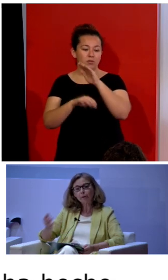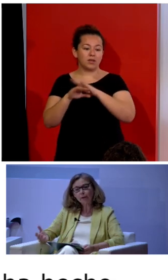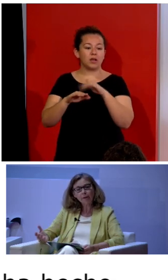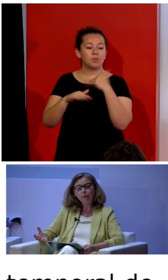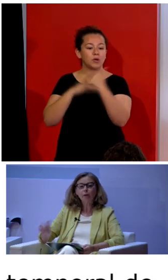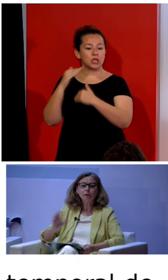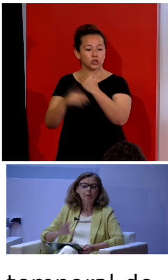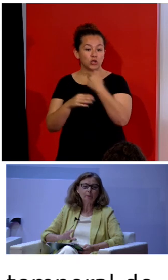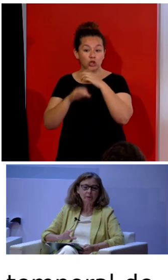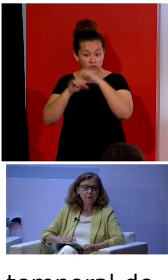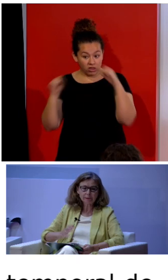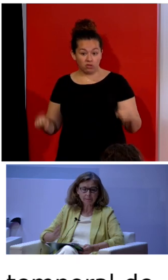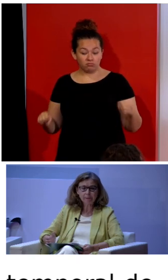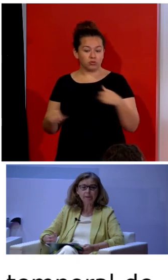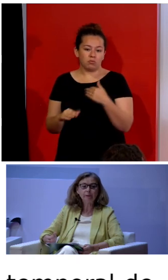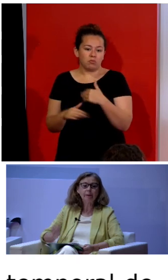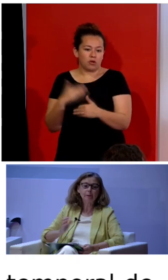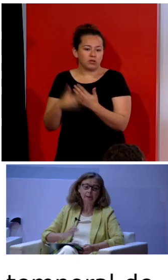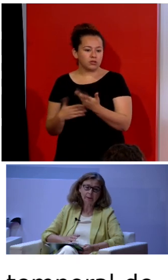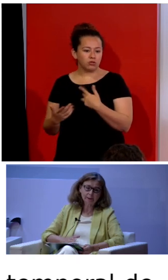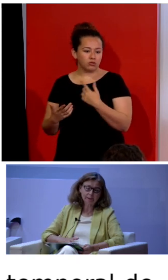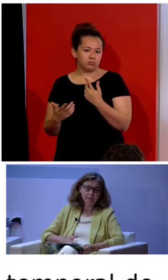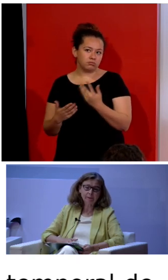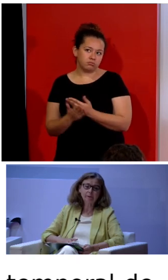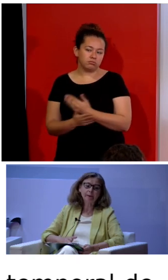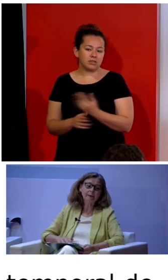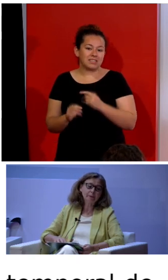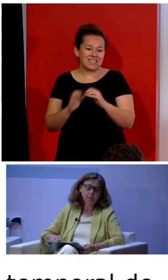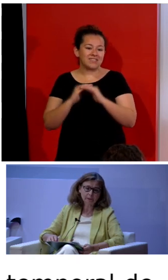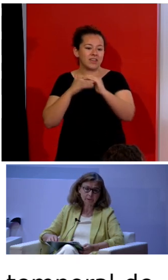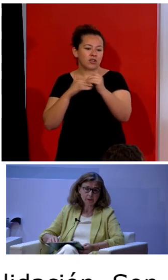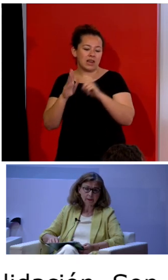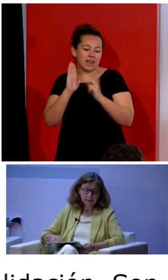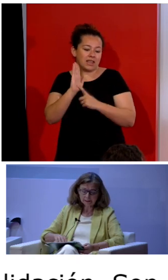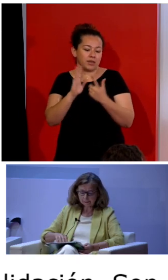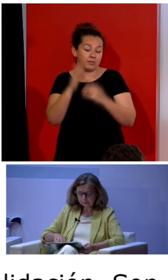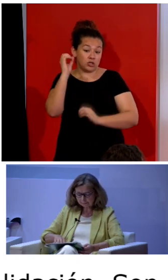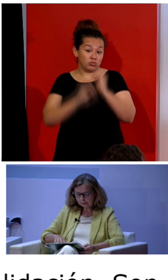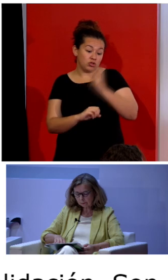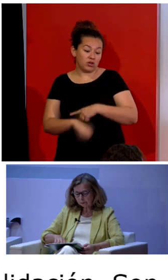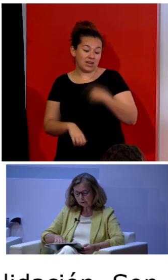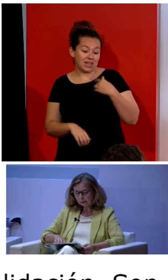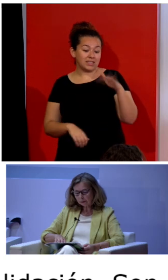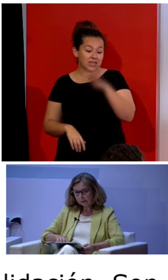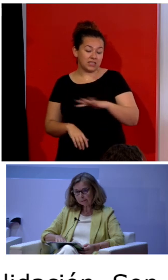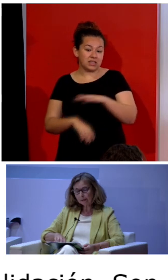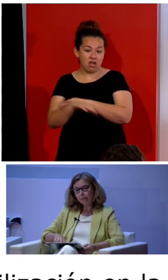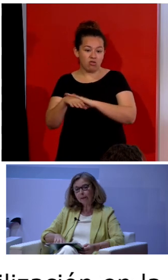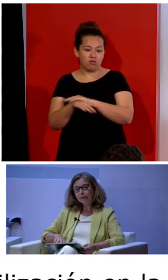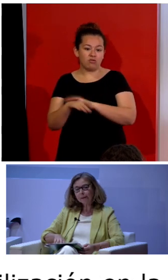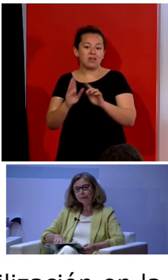de consolidación. Son unos procesos que están previstos el de estabilización en la Ley de Presupuestos Generales del Estado, la